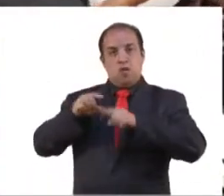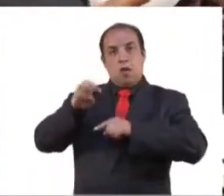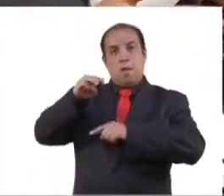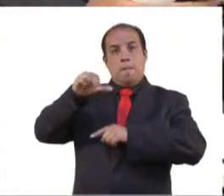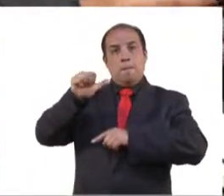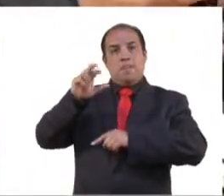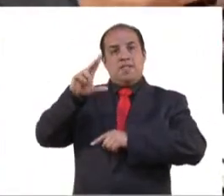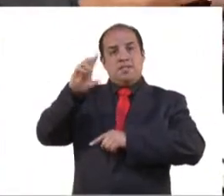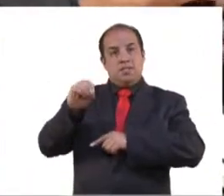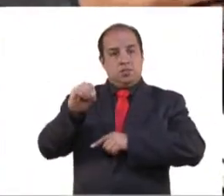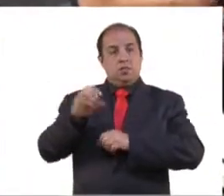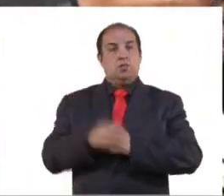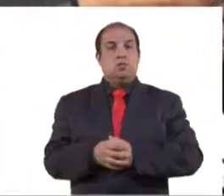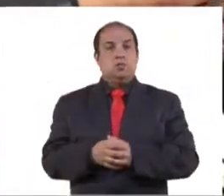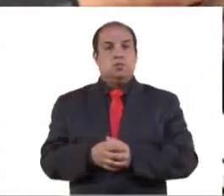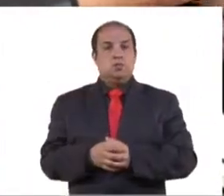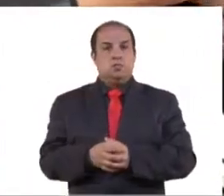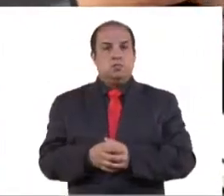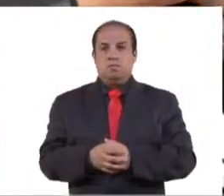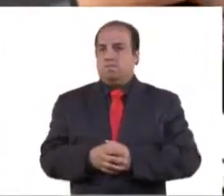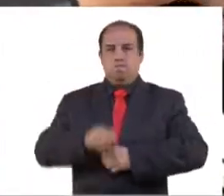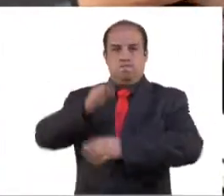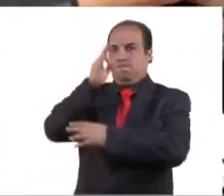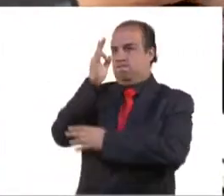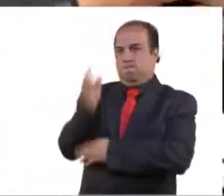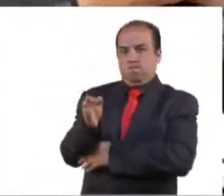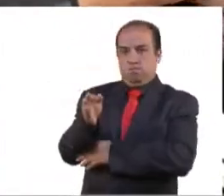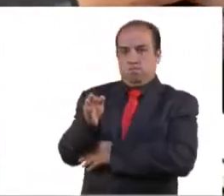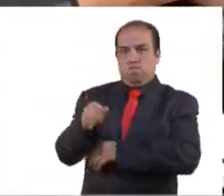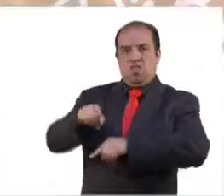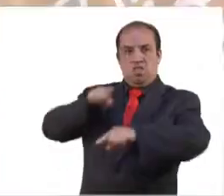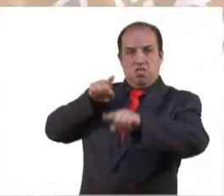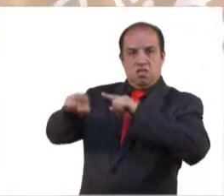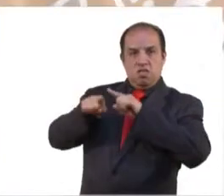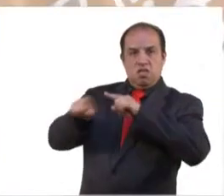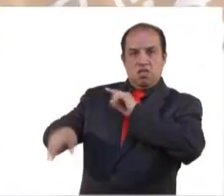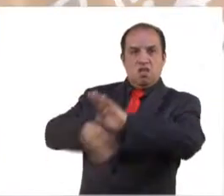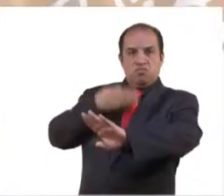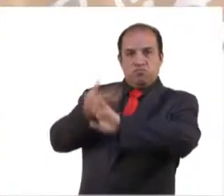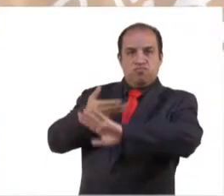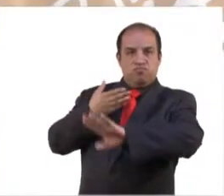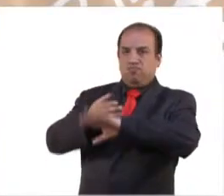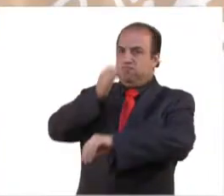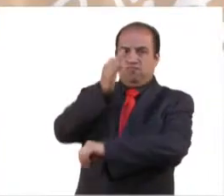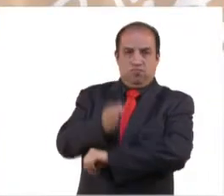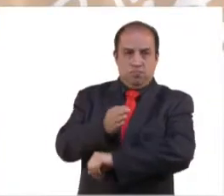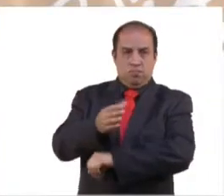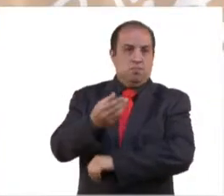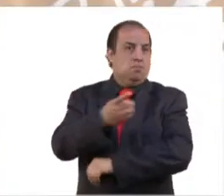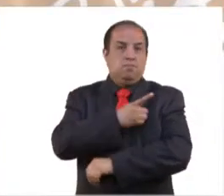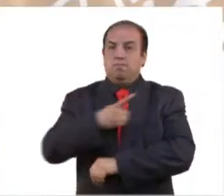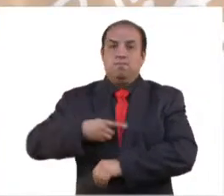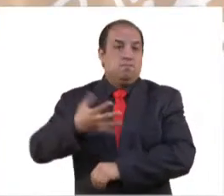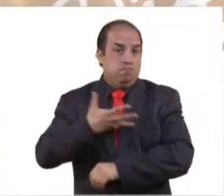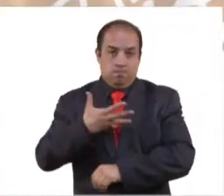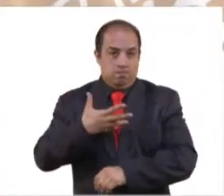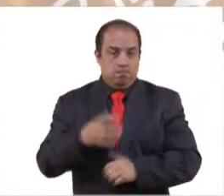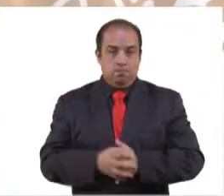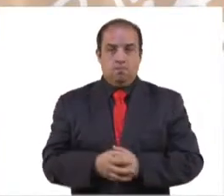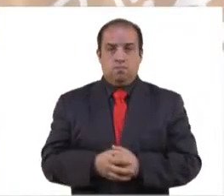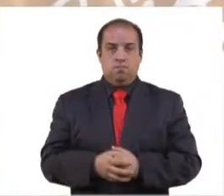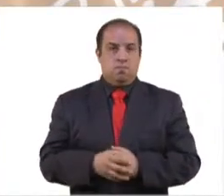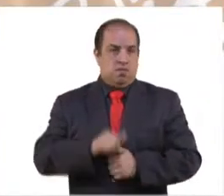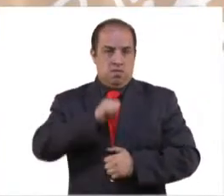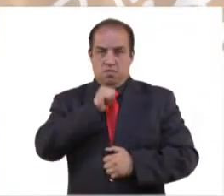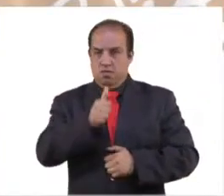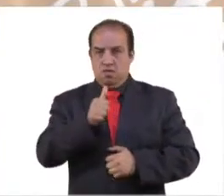Ebrard. Condenable. Cualquier agresión es condenable y no debe existir de ninguna